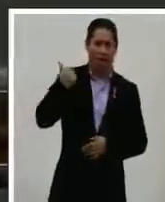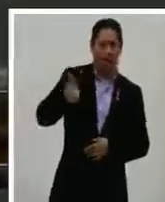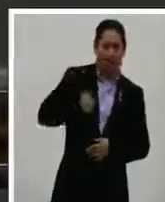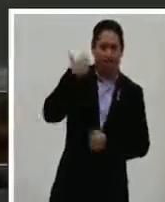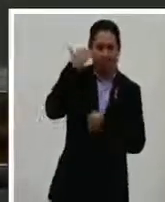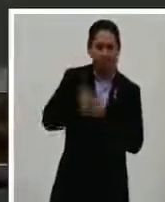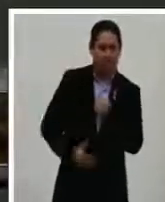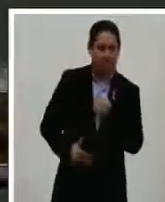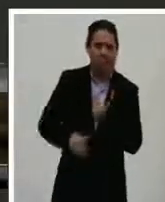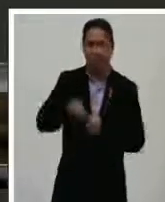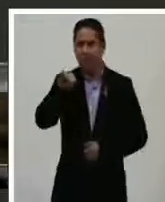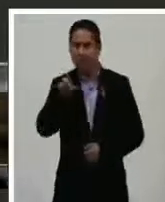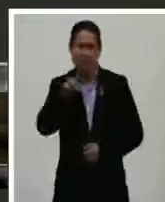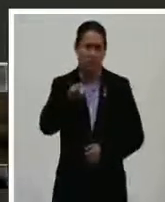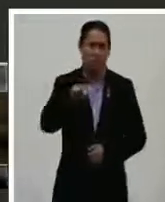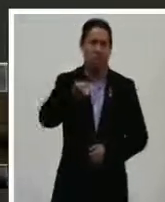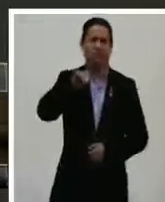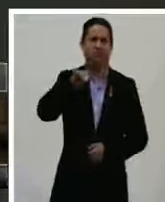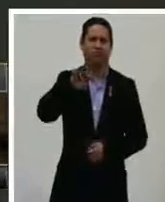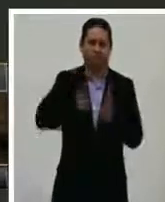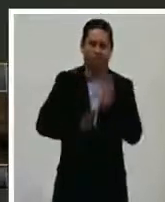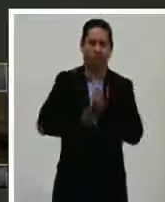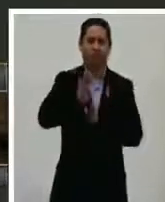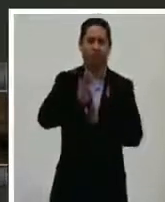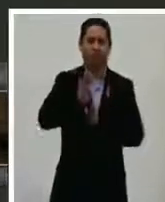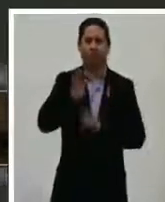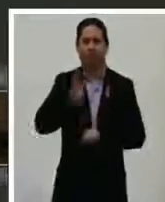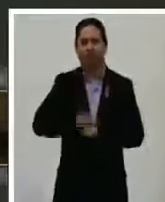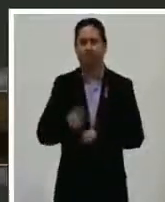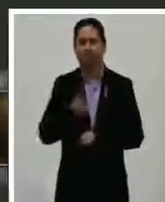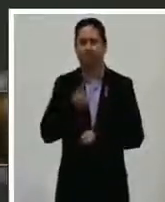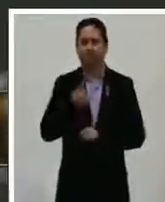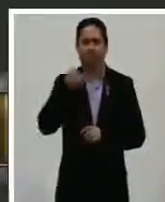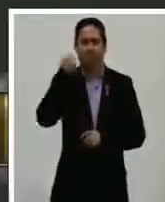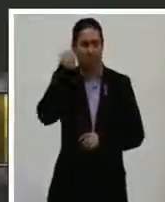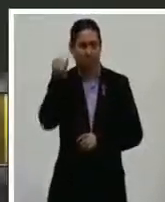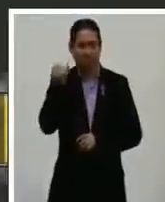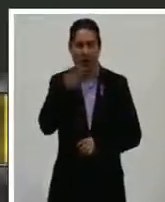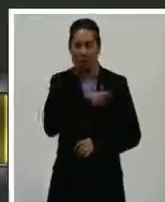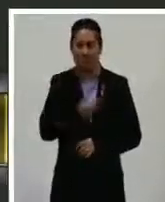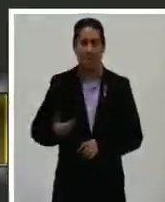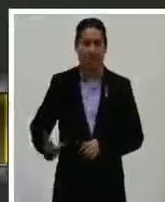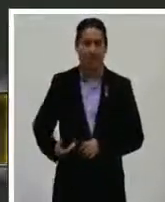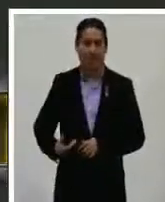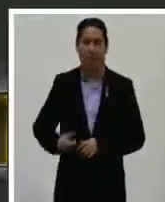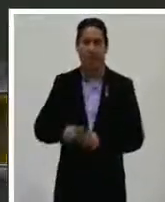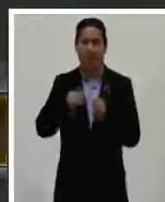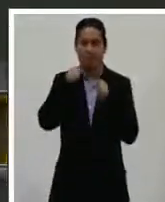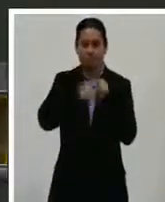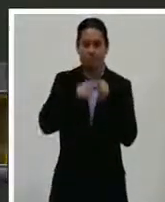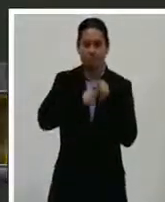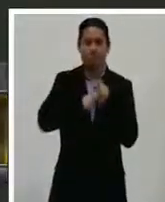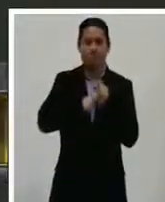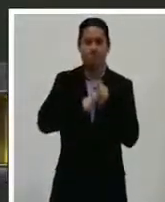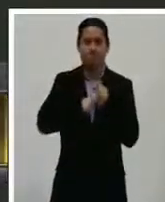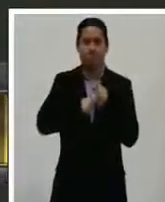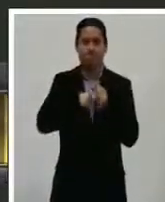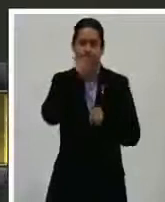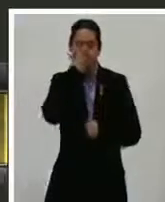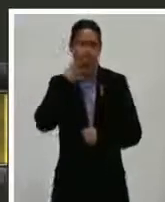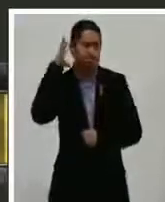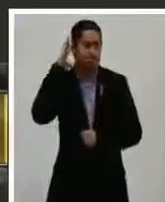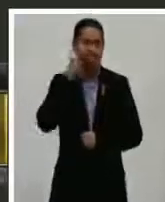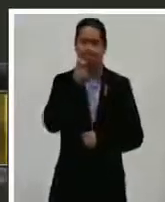será uno será esto un hecho relevante sobre todo cuando proviene del propio presidente de la república la